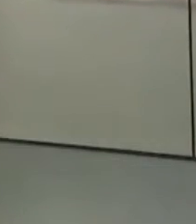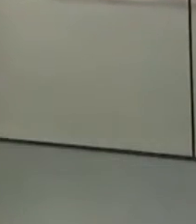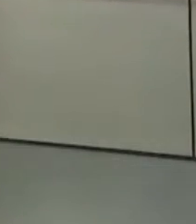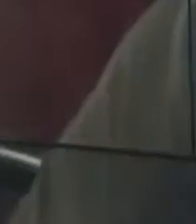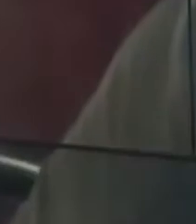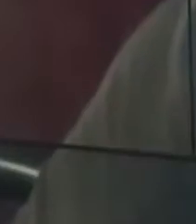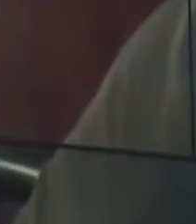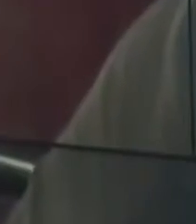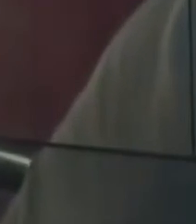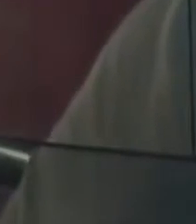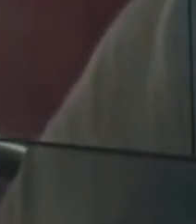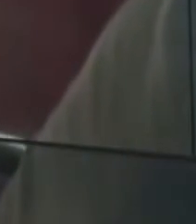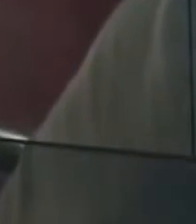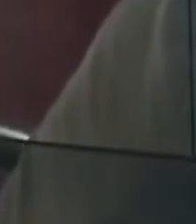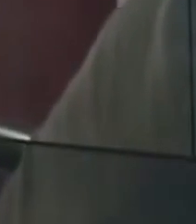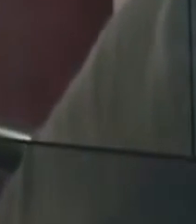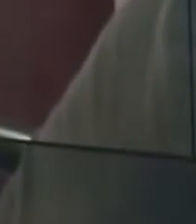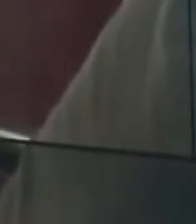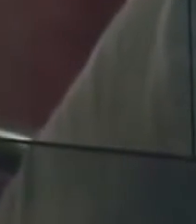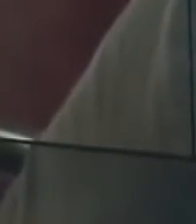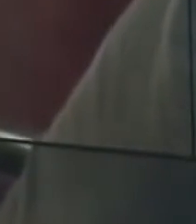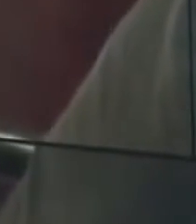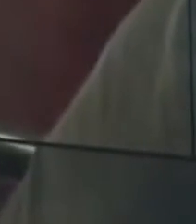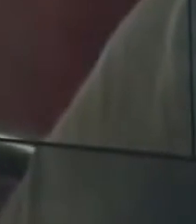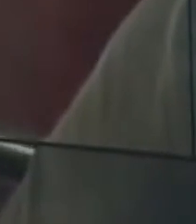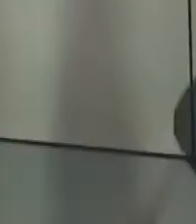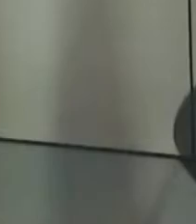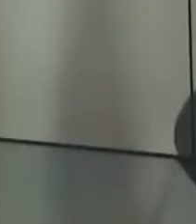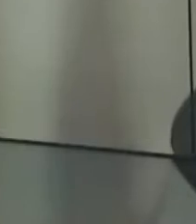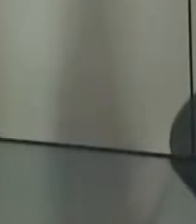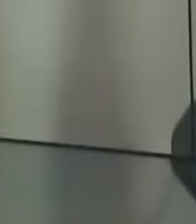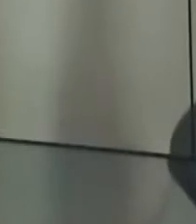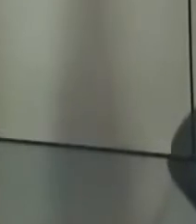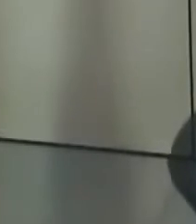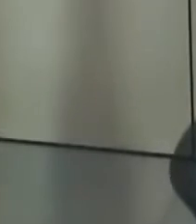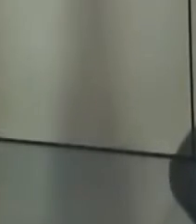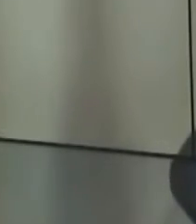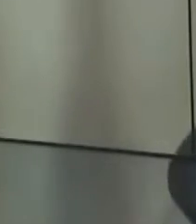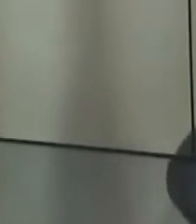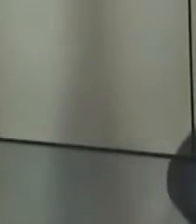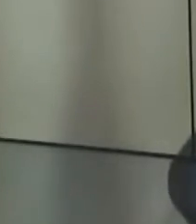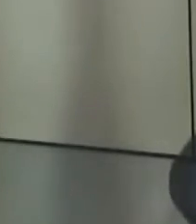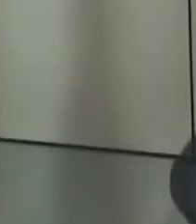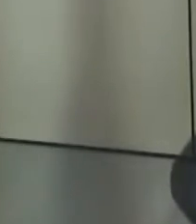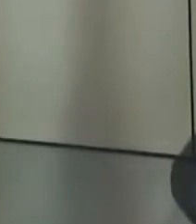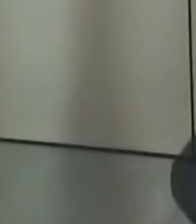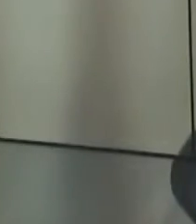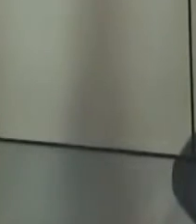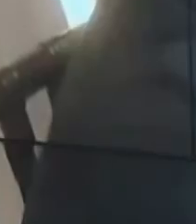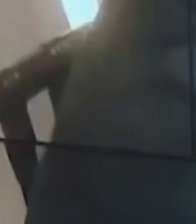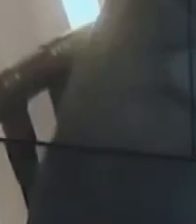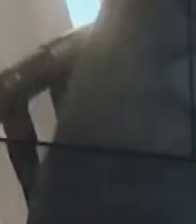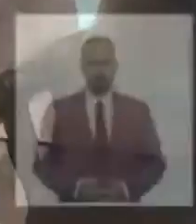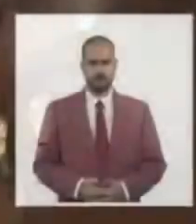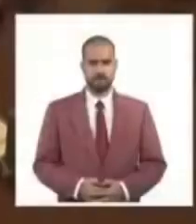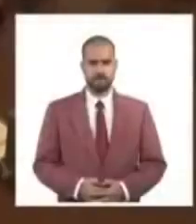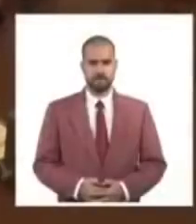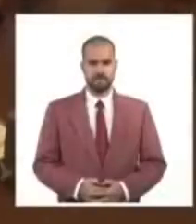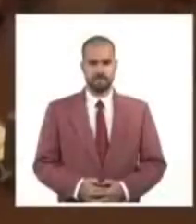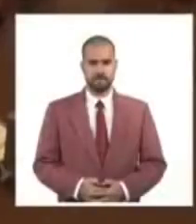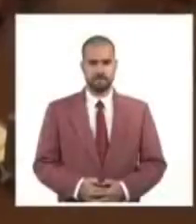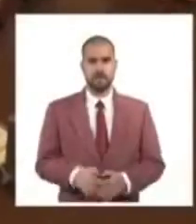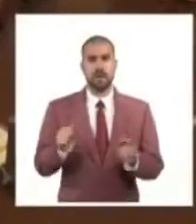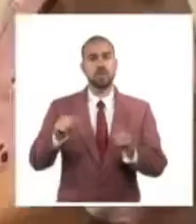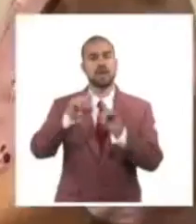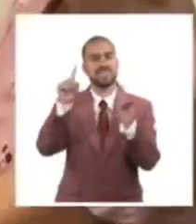Cuba. La contratación económica en Cuba, que es un tema vital y que al cual todos tenemos que darle cada día más importancia. Son temas